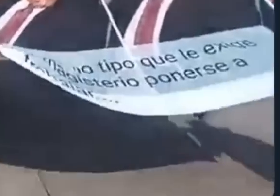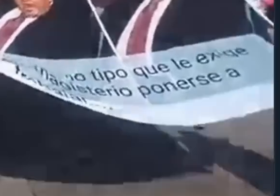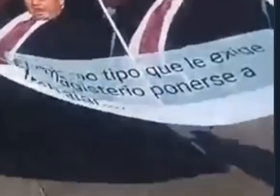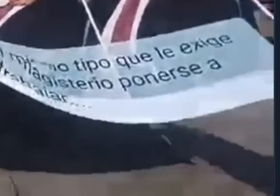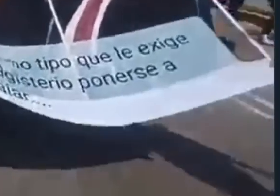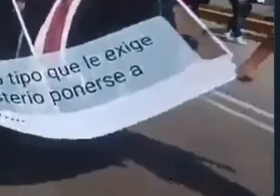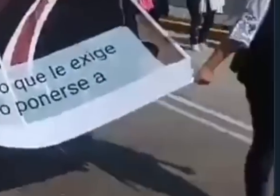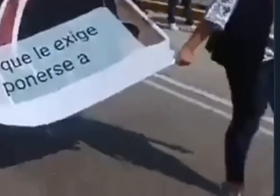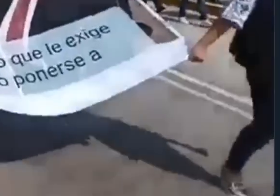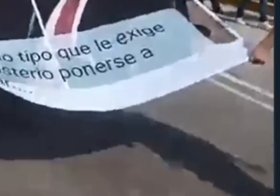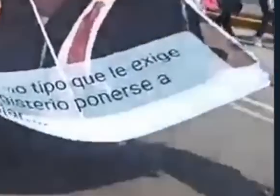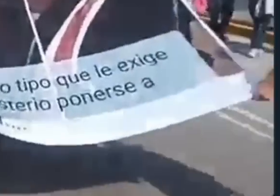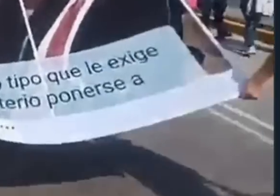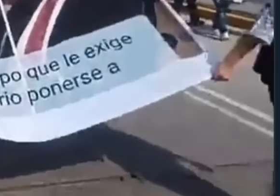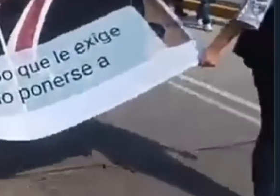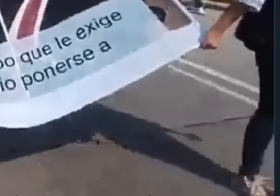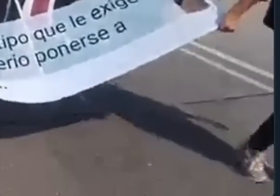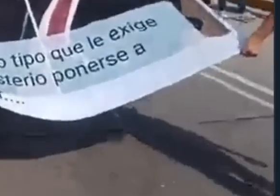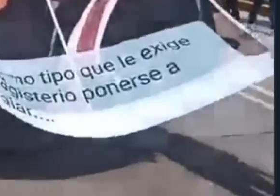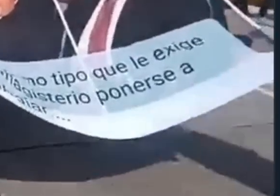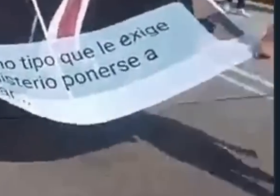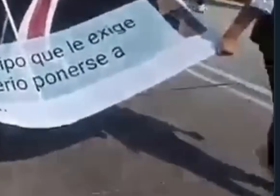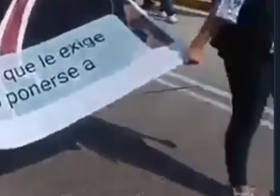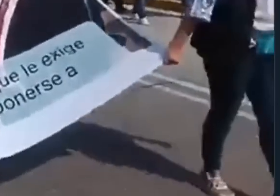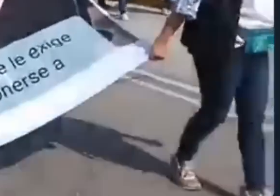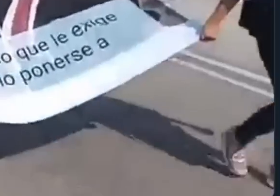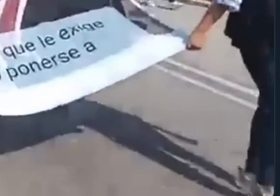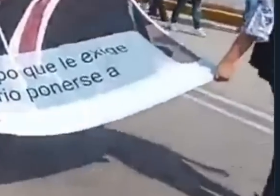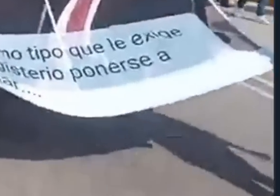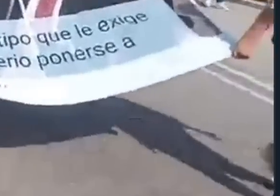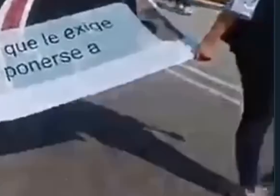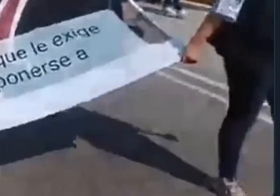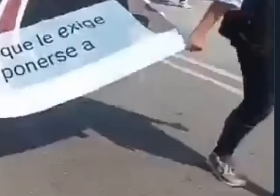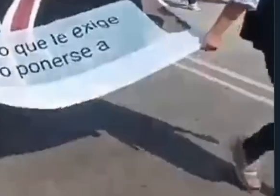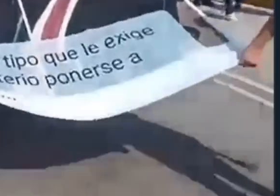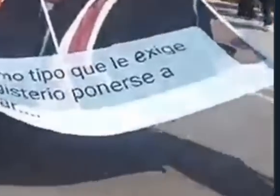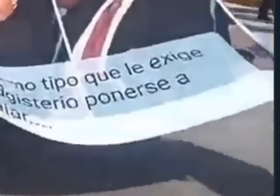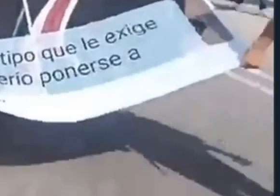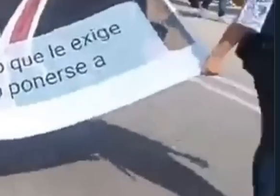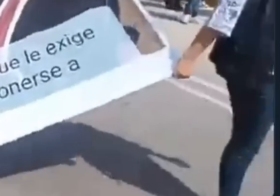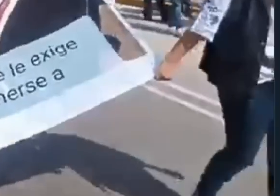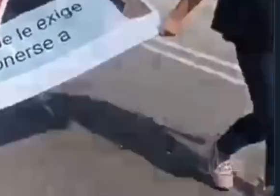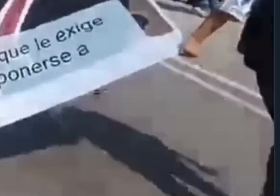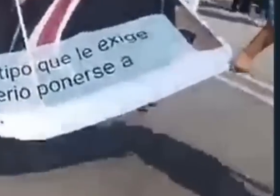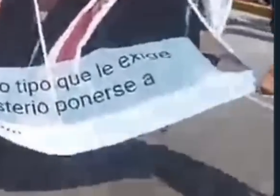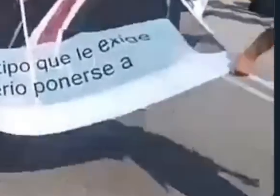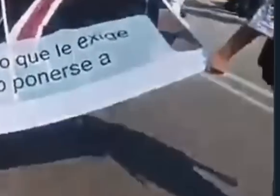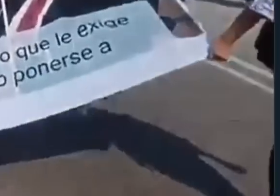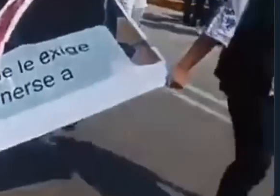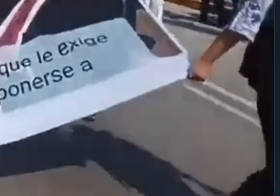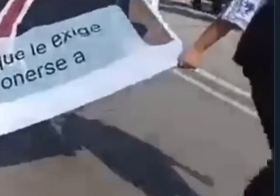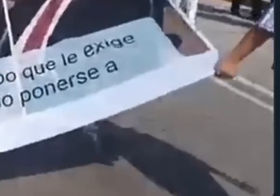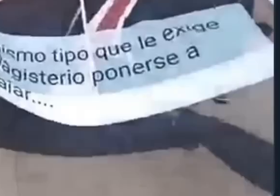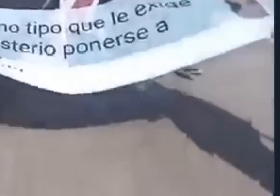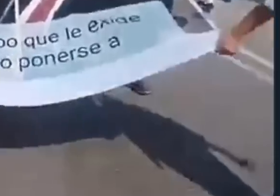represalia ponen una foto donde Miguel Barbosa está durmiendo y es que el gobernador les dijo